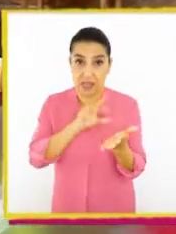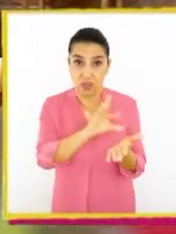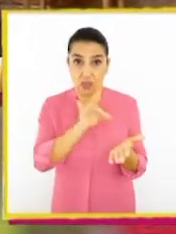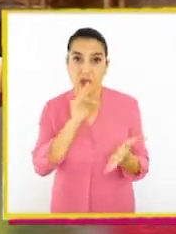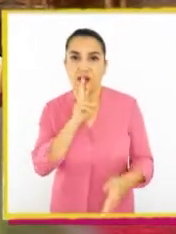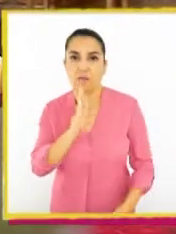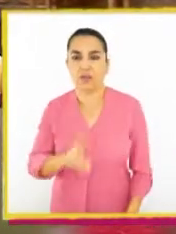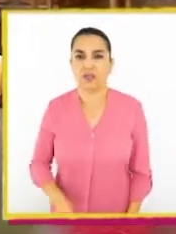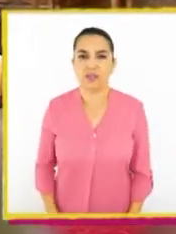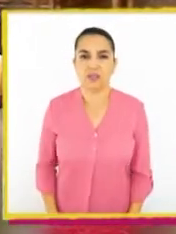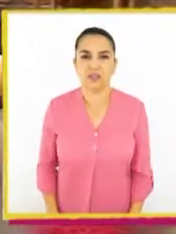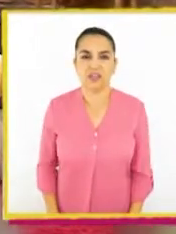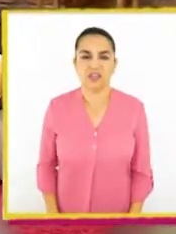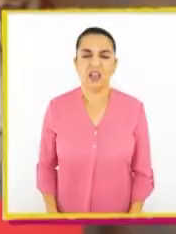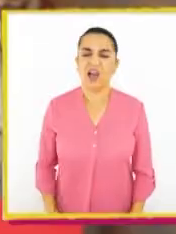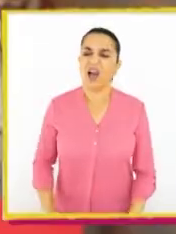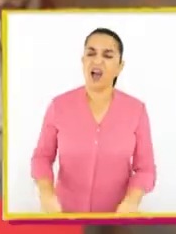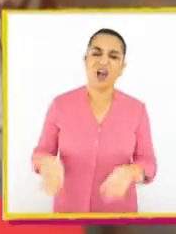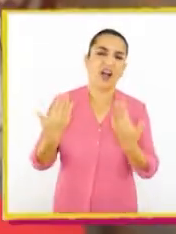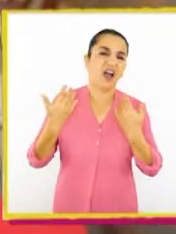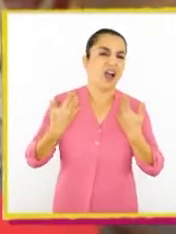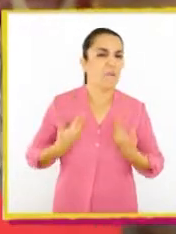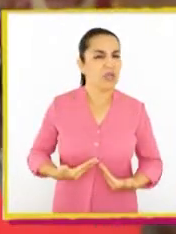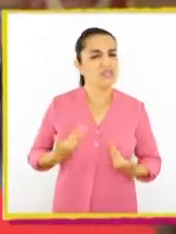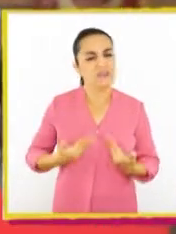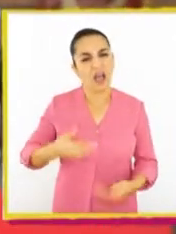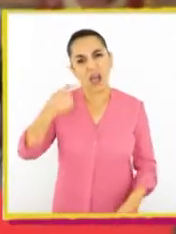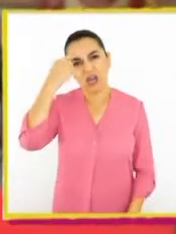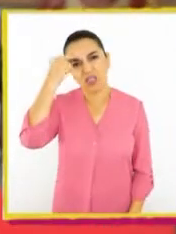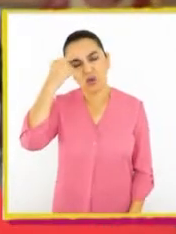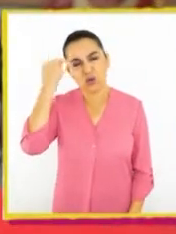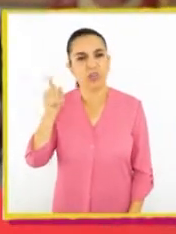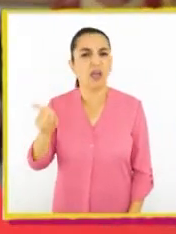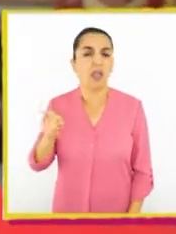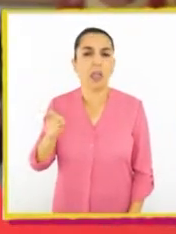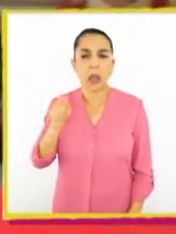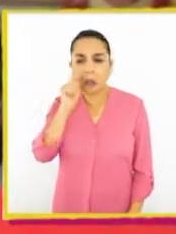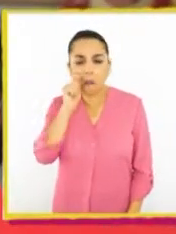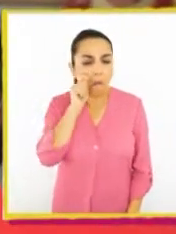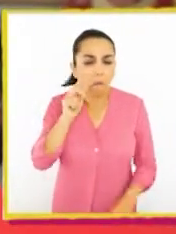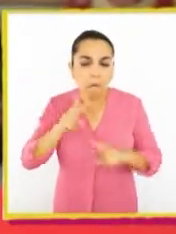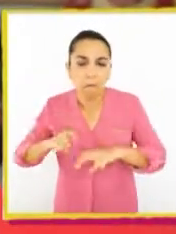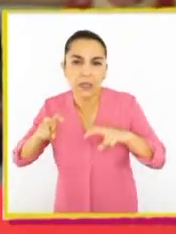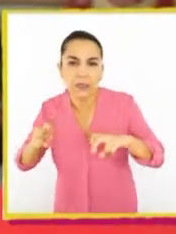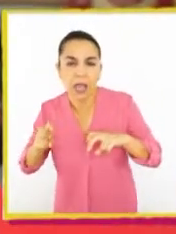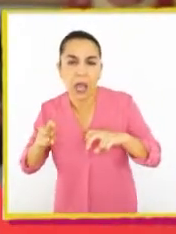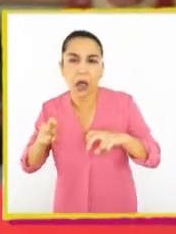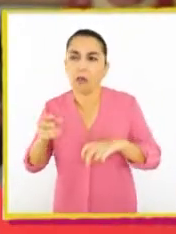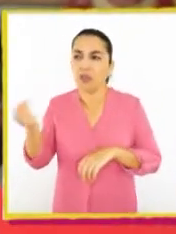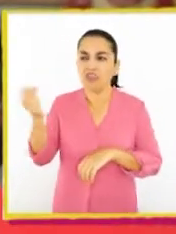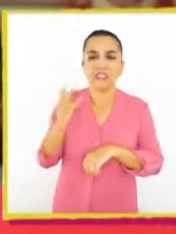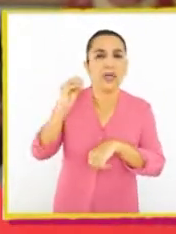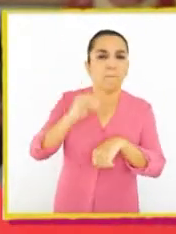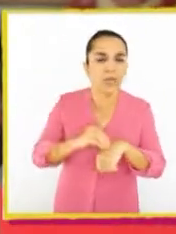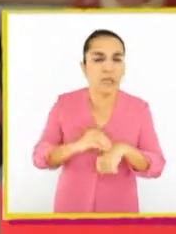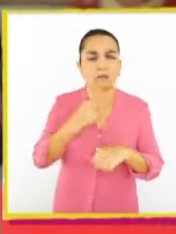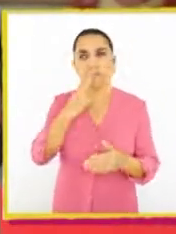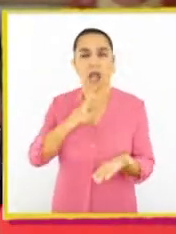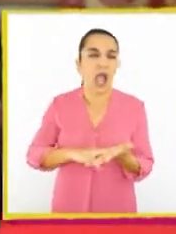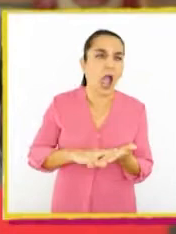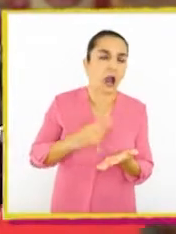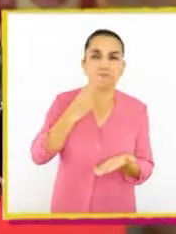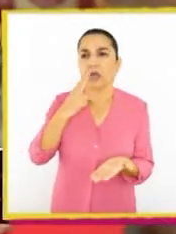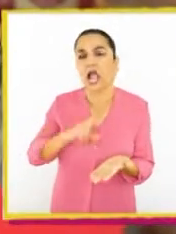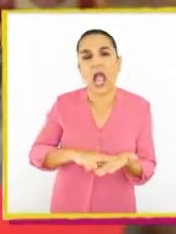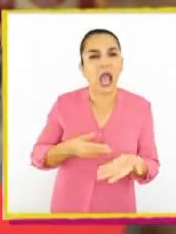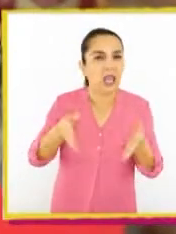cartas. Ahí tendrás la respuesta. ¡Ay, qué pesado, César! Se jura investigador privado y anda pegado con las pistas.